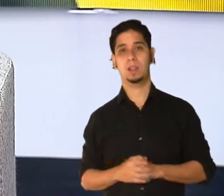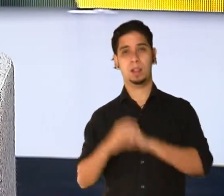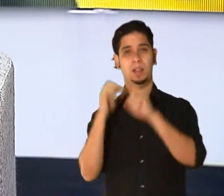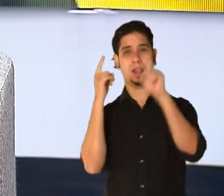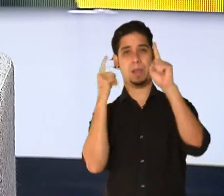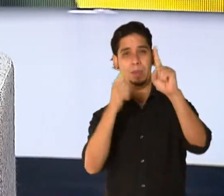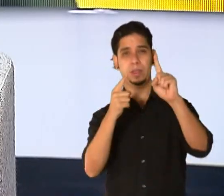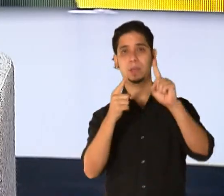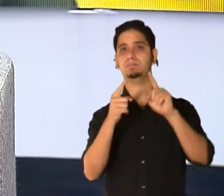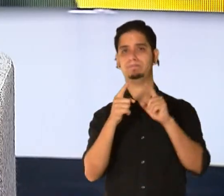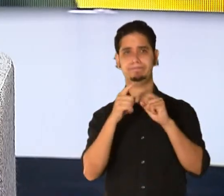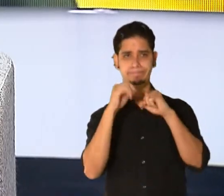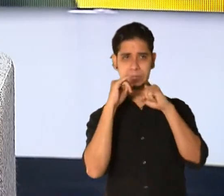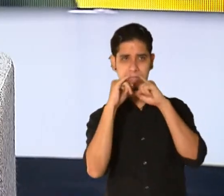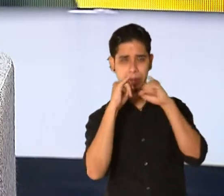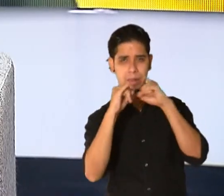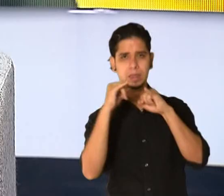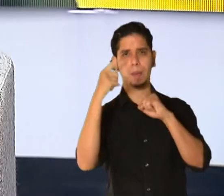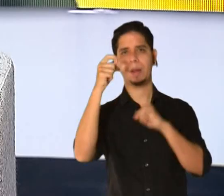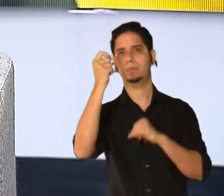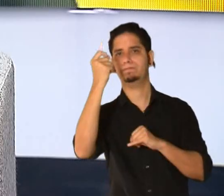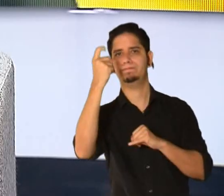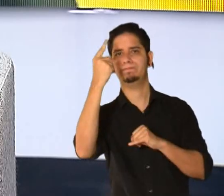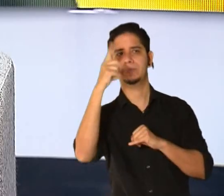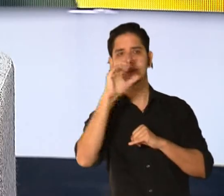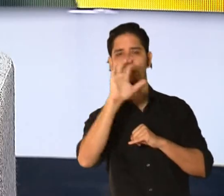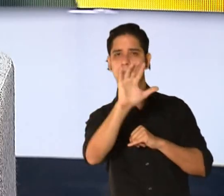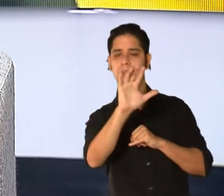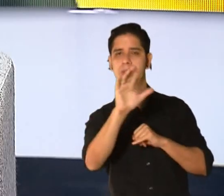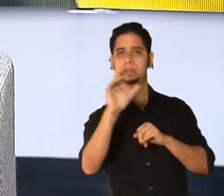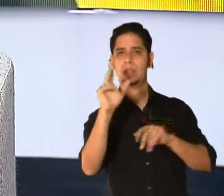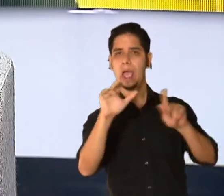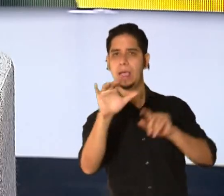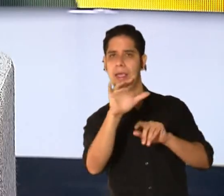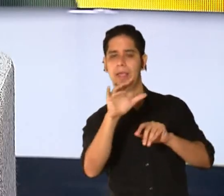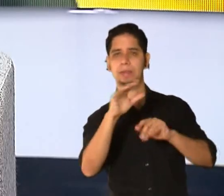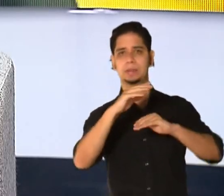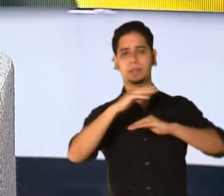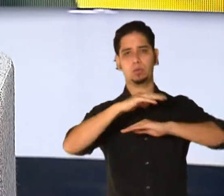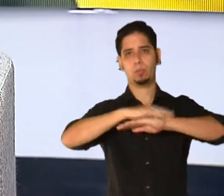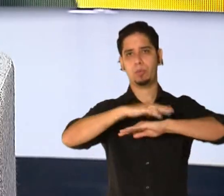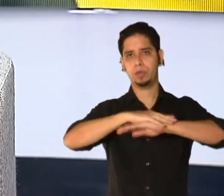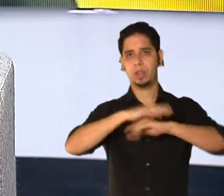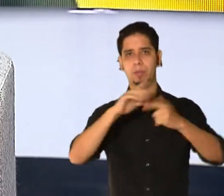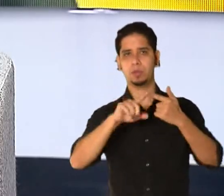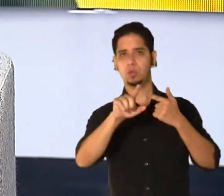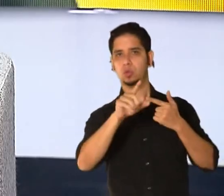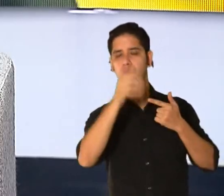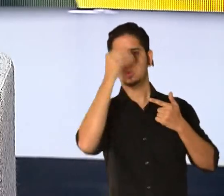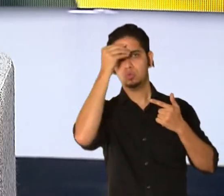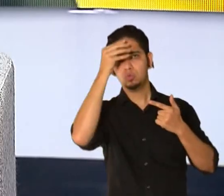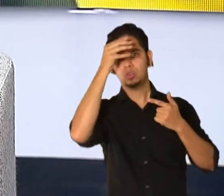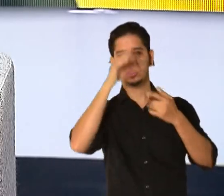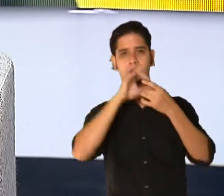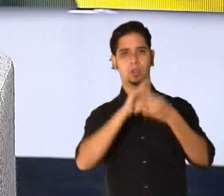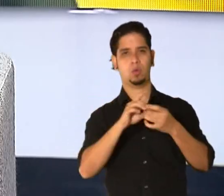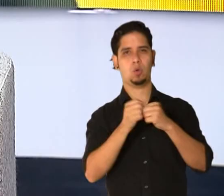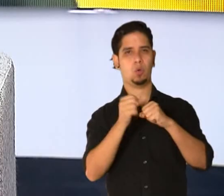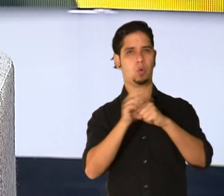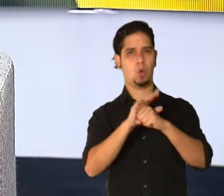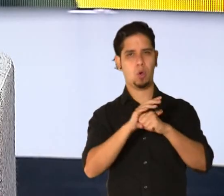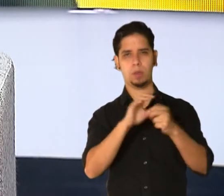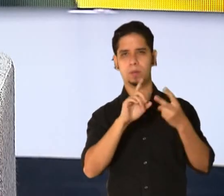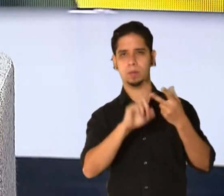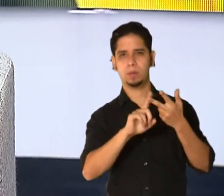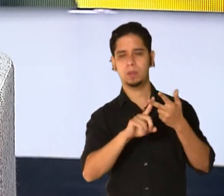de hacer la entrevista para entender cómo está el comportamiento de las personas, el conocimiento sobre el COVID-19,